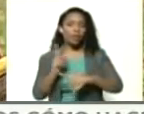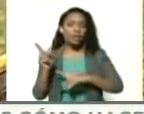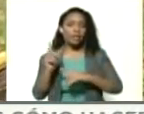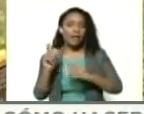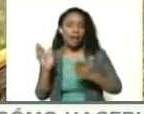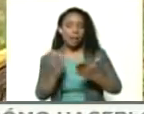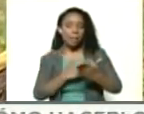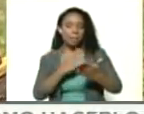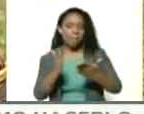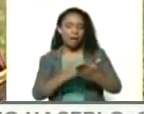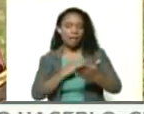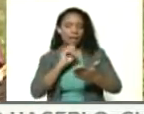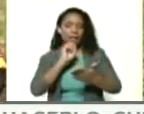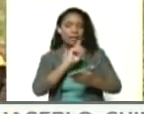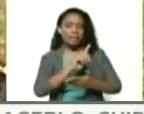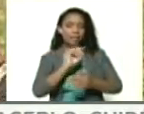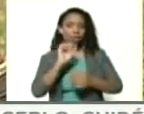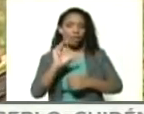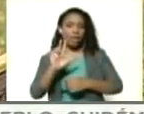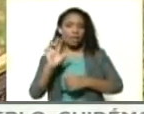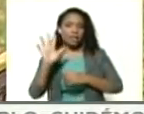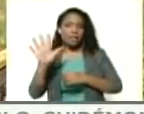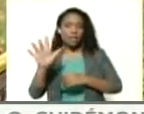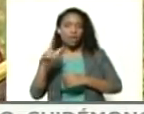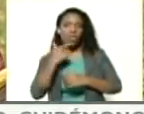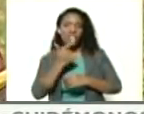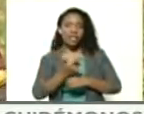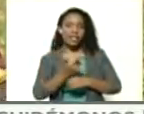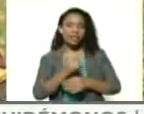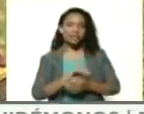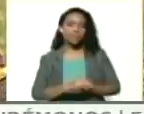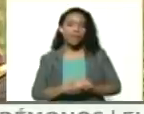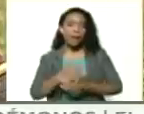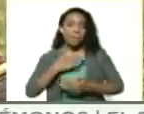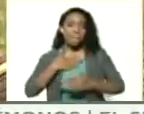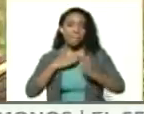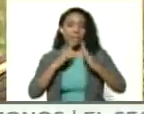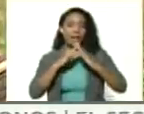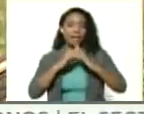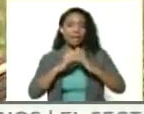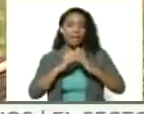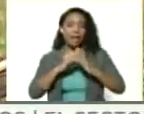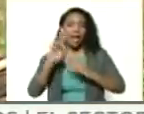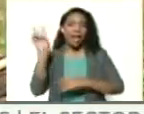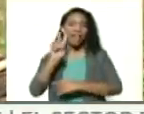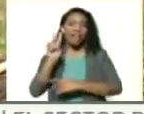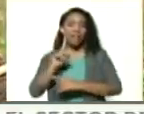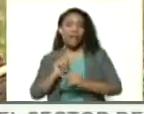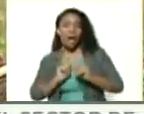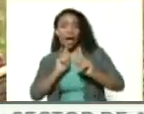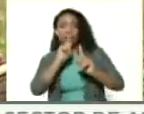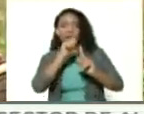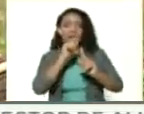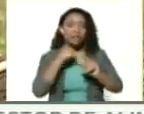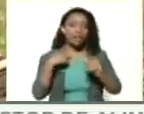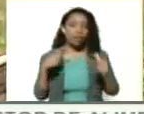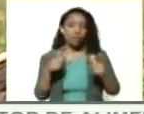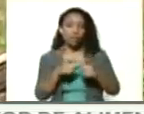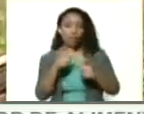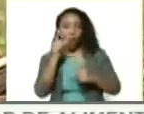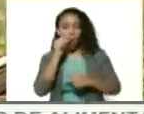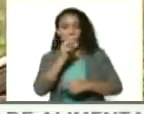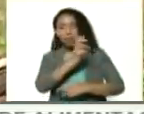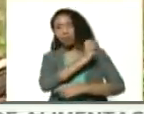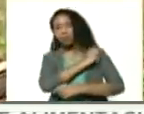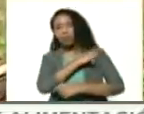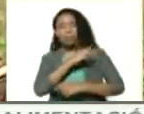página 135 dice lo siguiente: en mi casa en Valle Arriba se reunieron Marta Colomina y el general Medina Gómez,